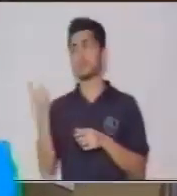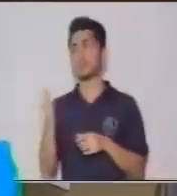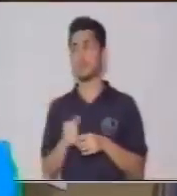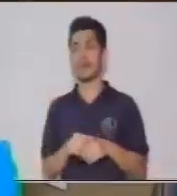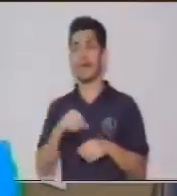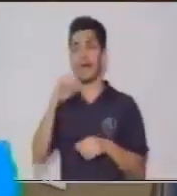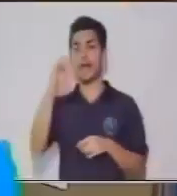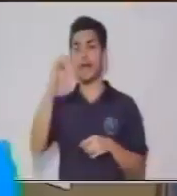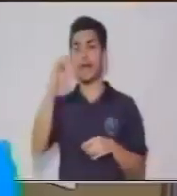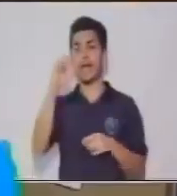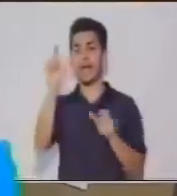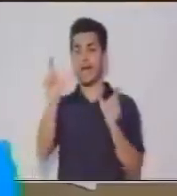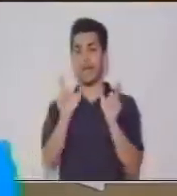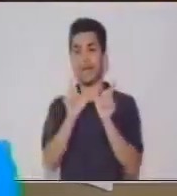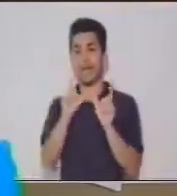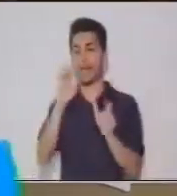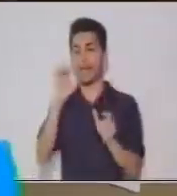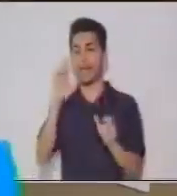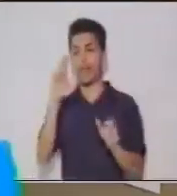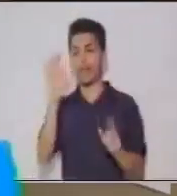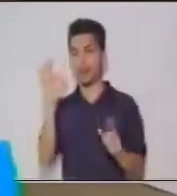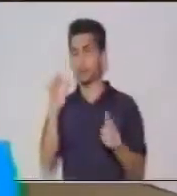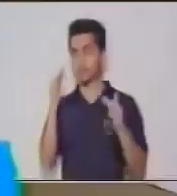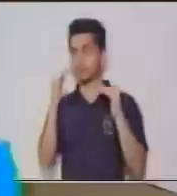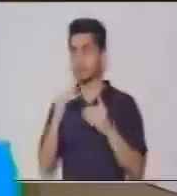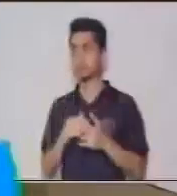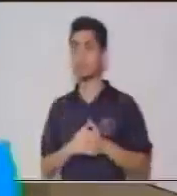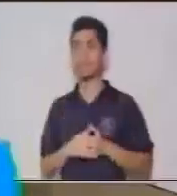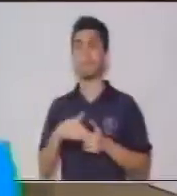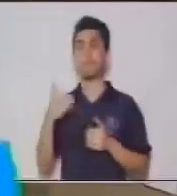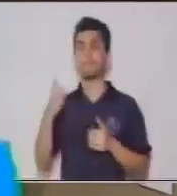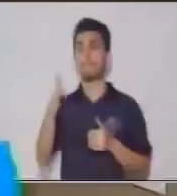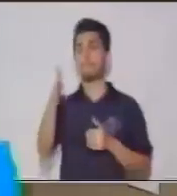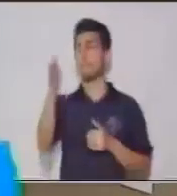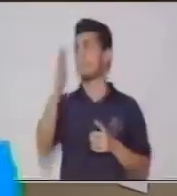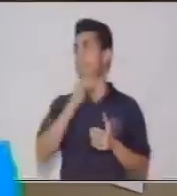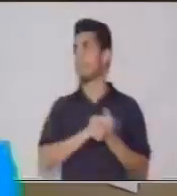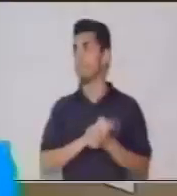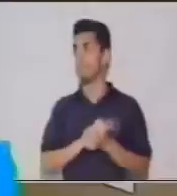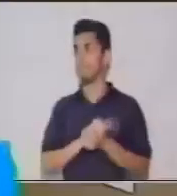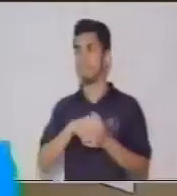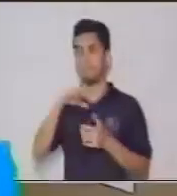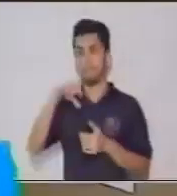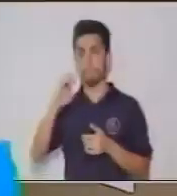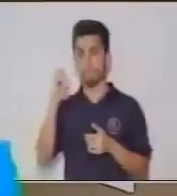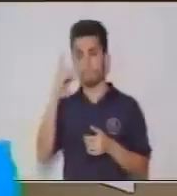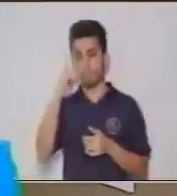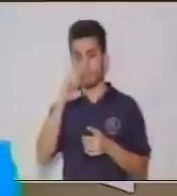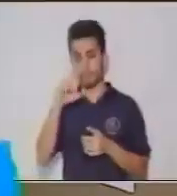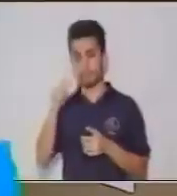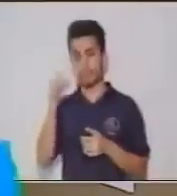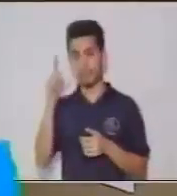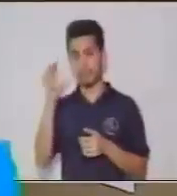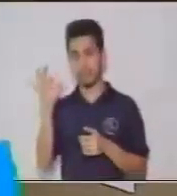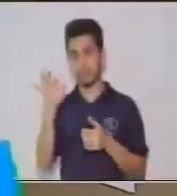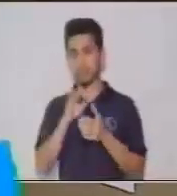que es de frutero. La siguiente, pescado. Nuestro lexema